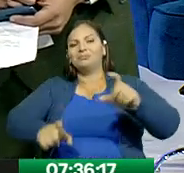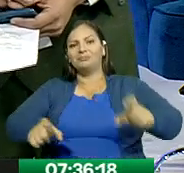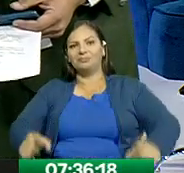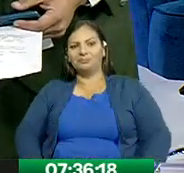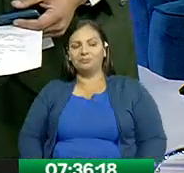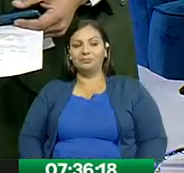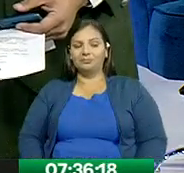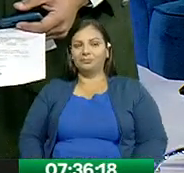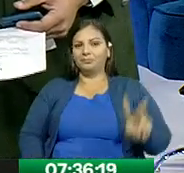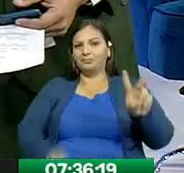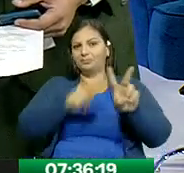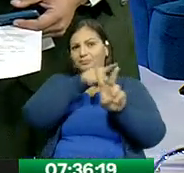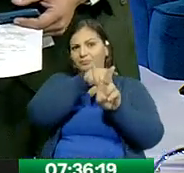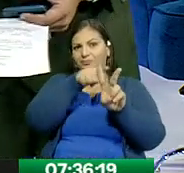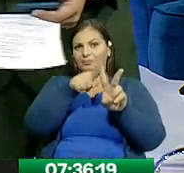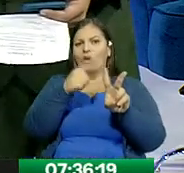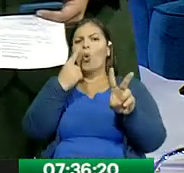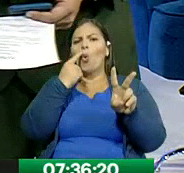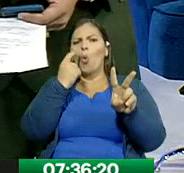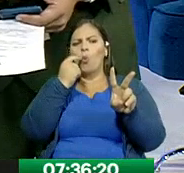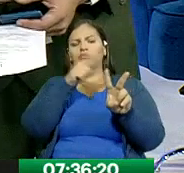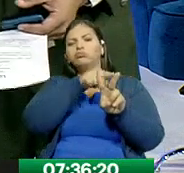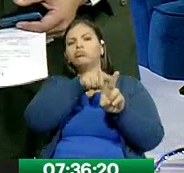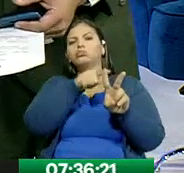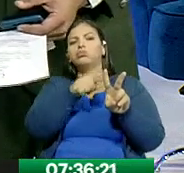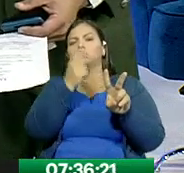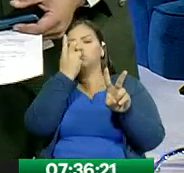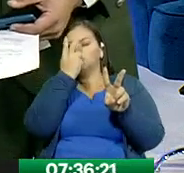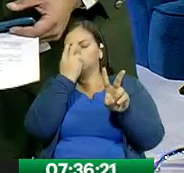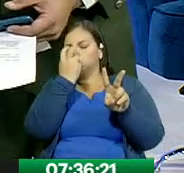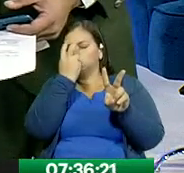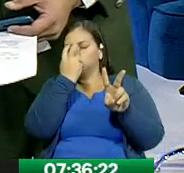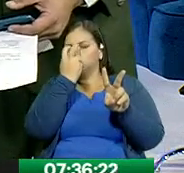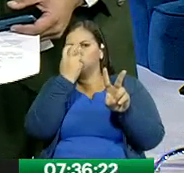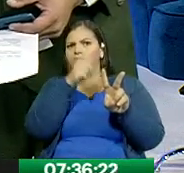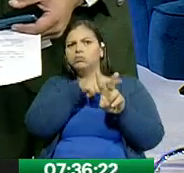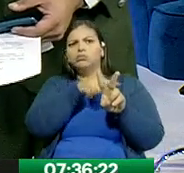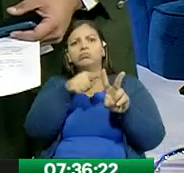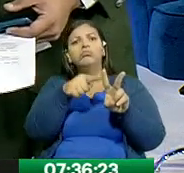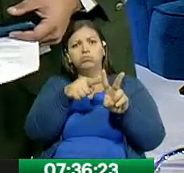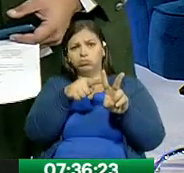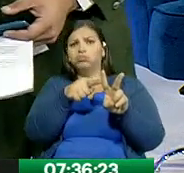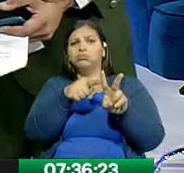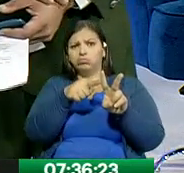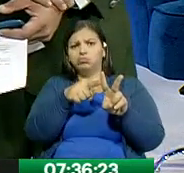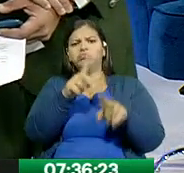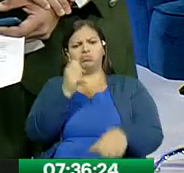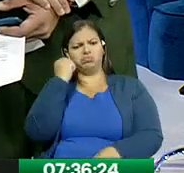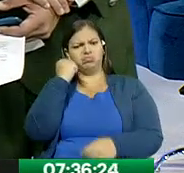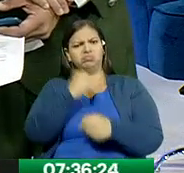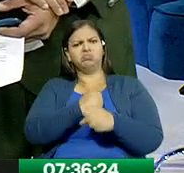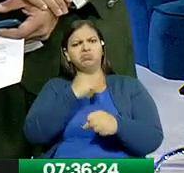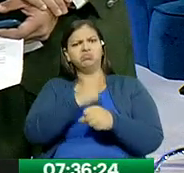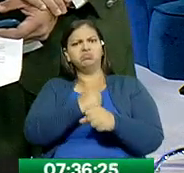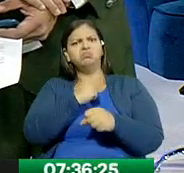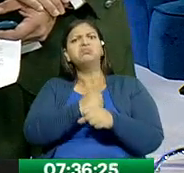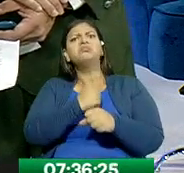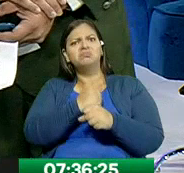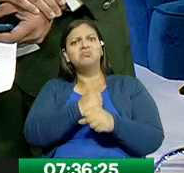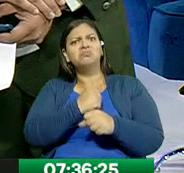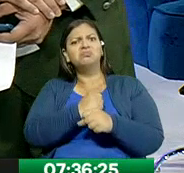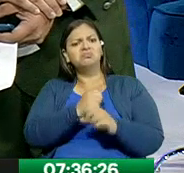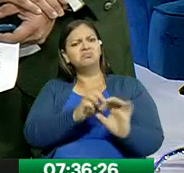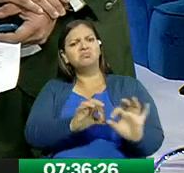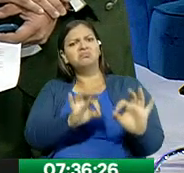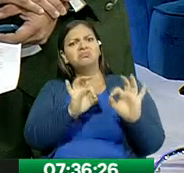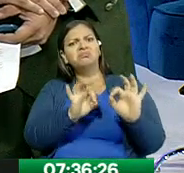de vida de dos hombres emprendedores que son un ejemplo de lucha a pesar precisamente de su discapacidad visual.